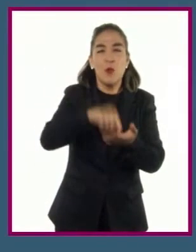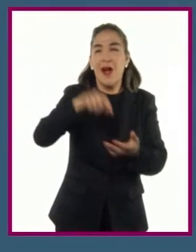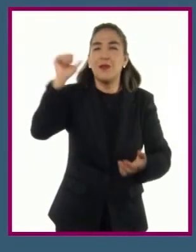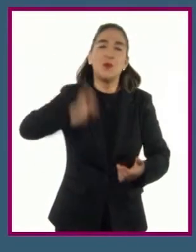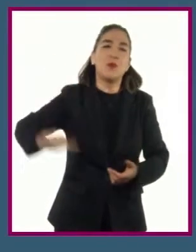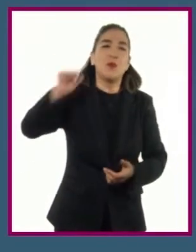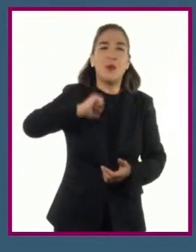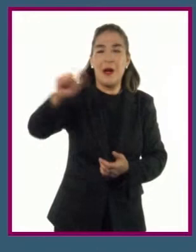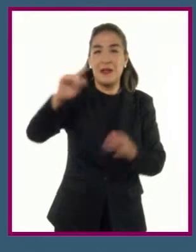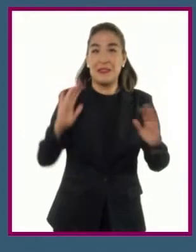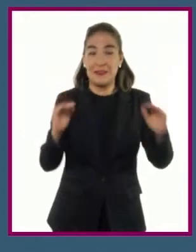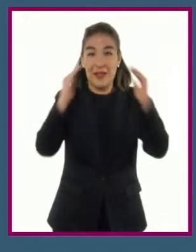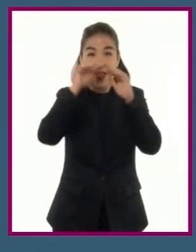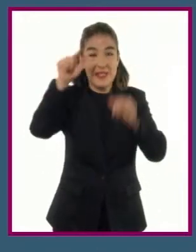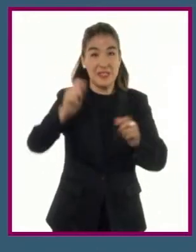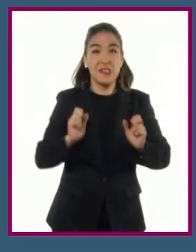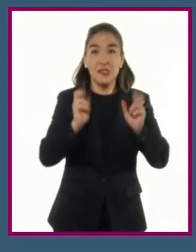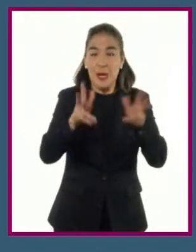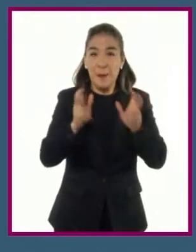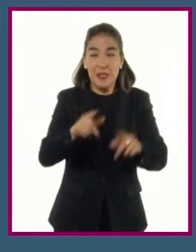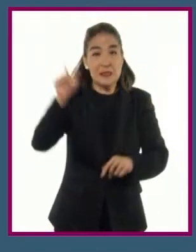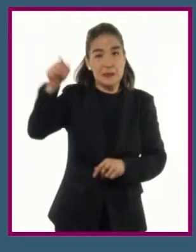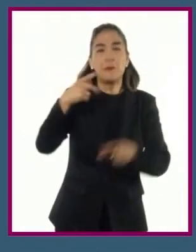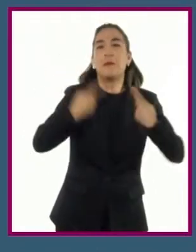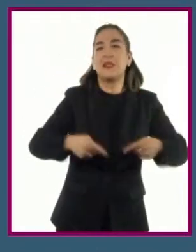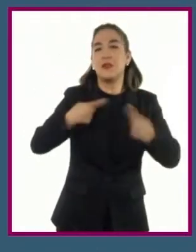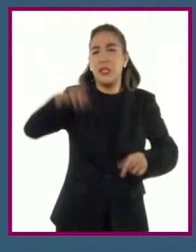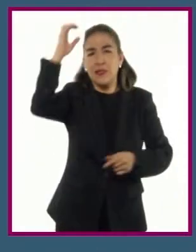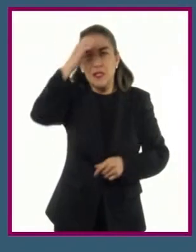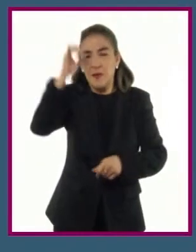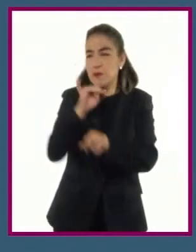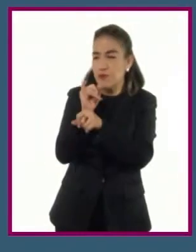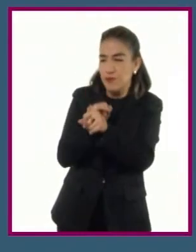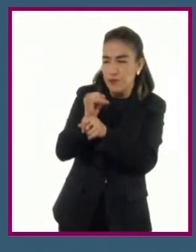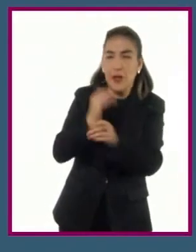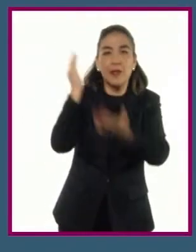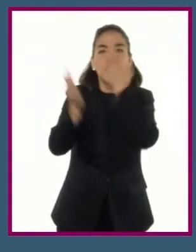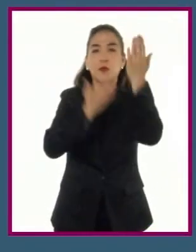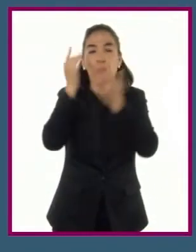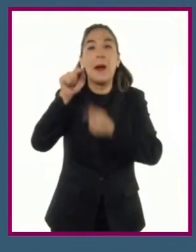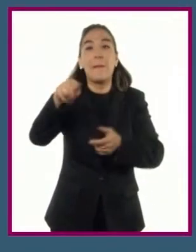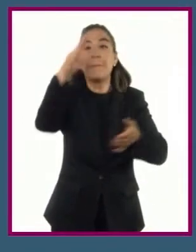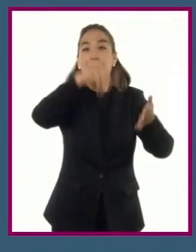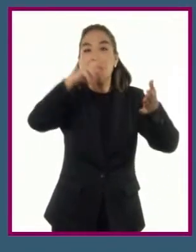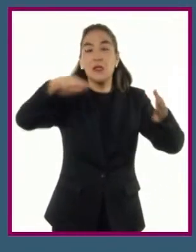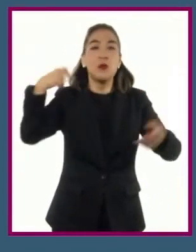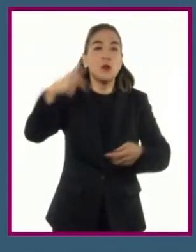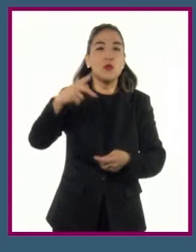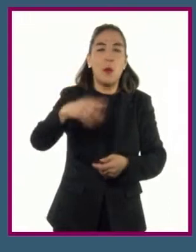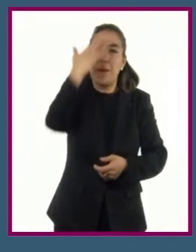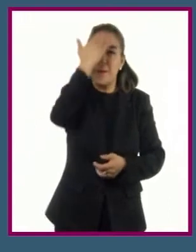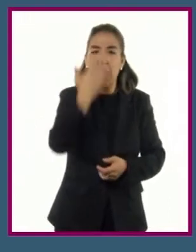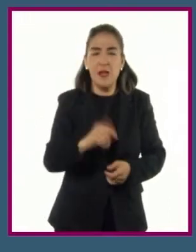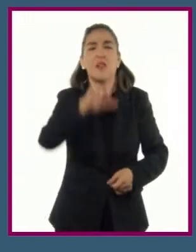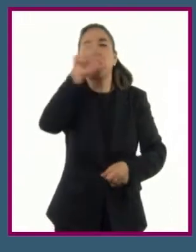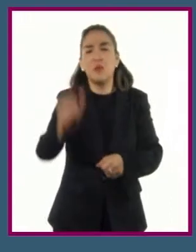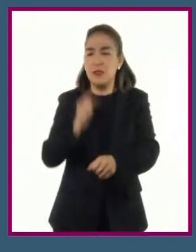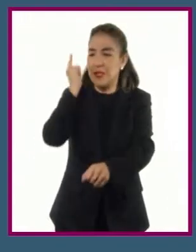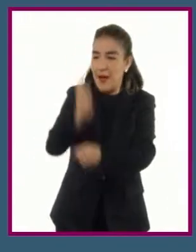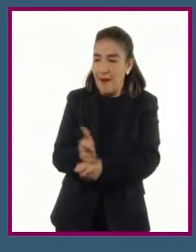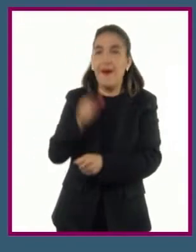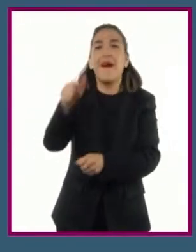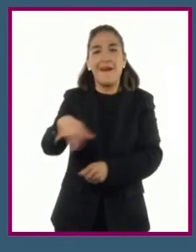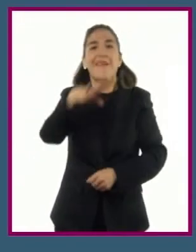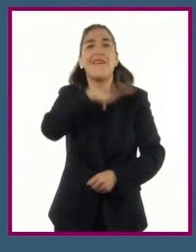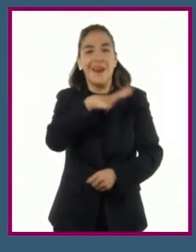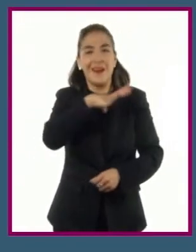las que cuenta Chiapas, los científicos y los arqueólogos estudiaron las pinturas mayas y se dieron cuenta de que en ellas